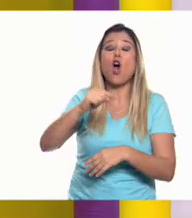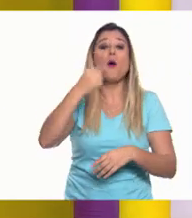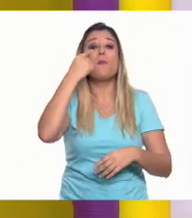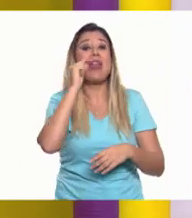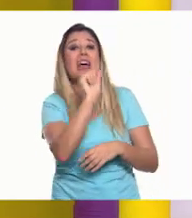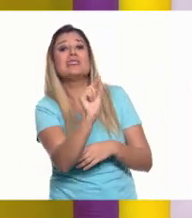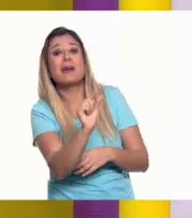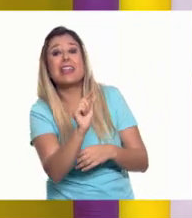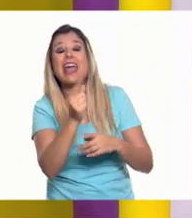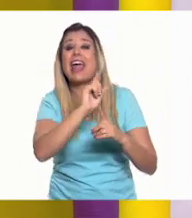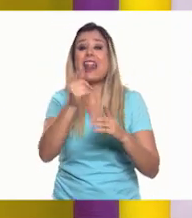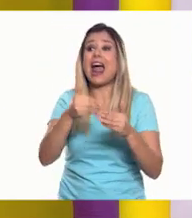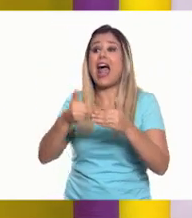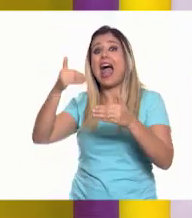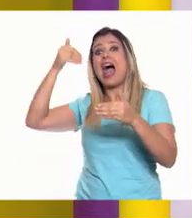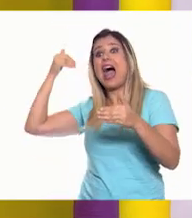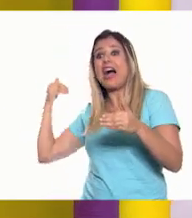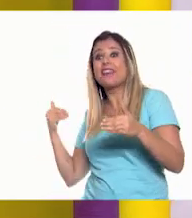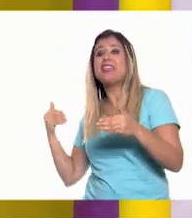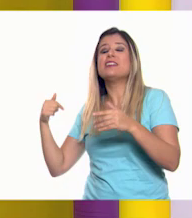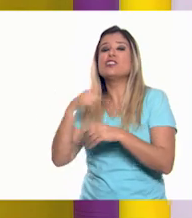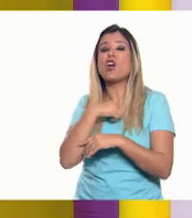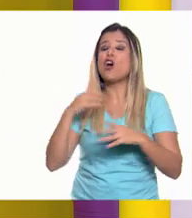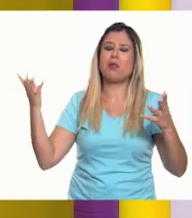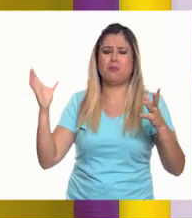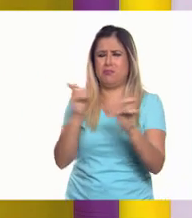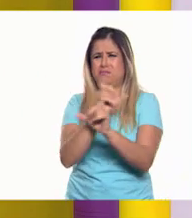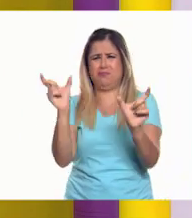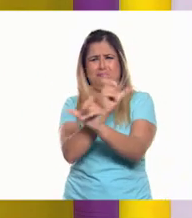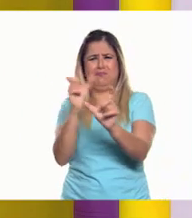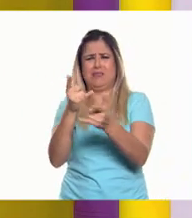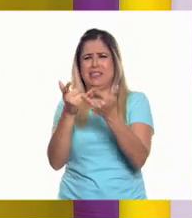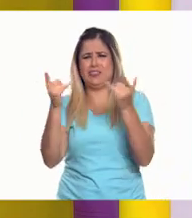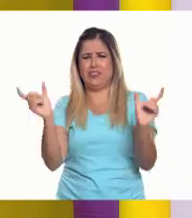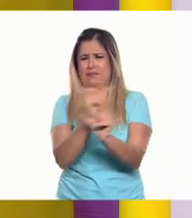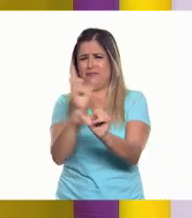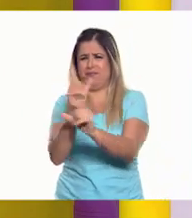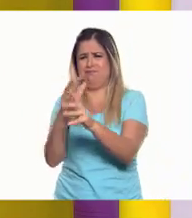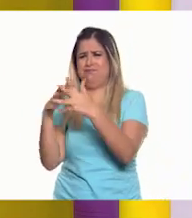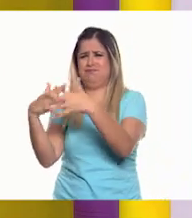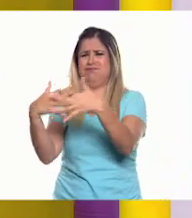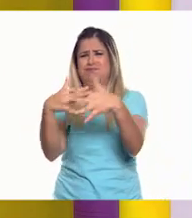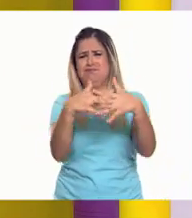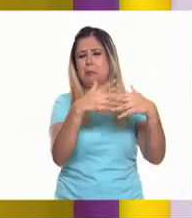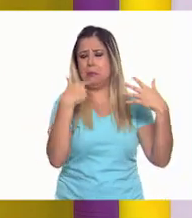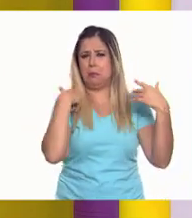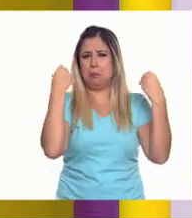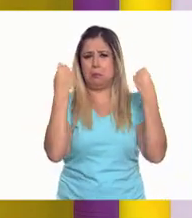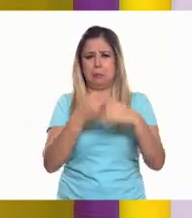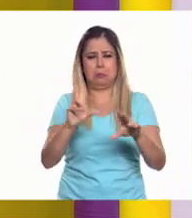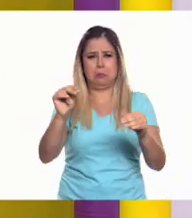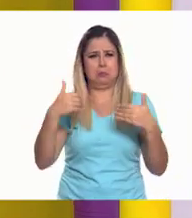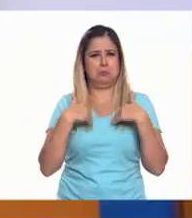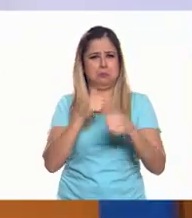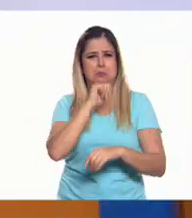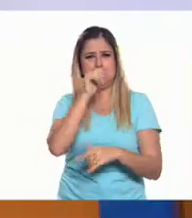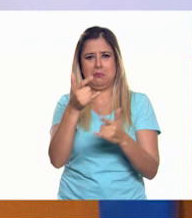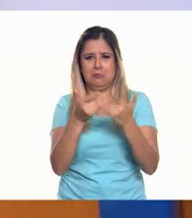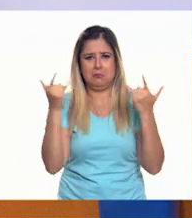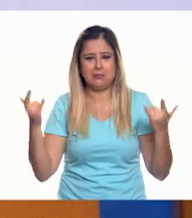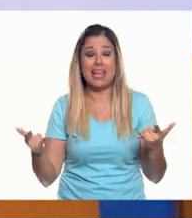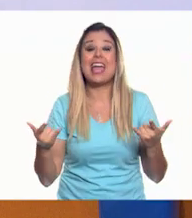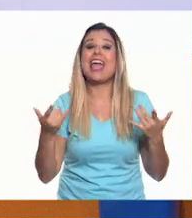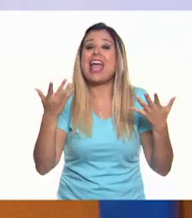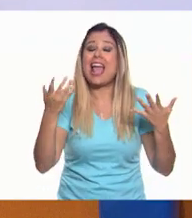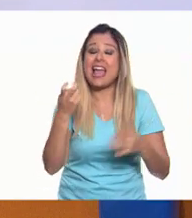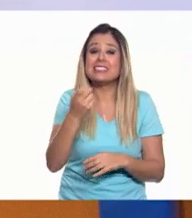espérate, pero antes de eso me había... No, entonces uno se pierde en el momento que están contando. Así es. Entonces, ya vimos que en las imágenes